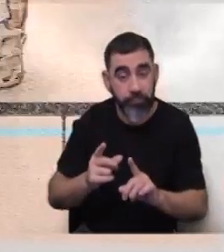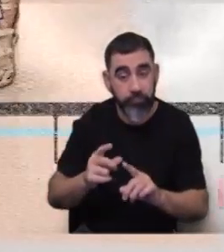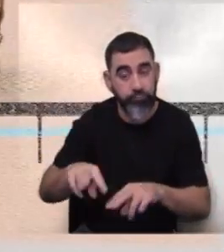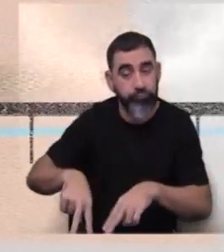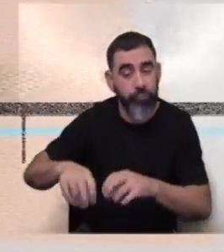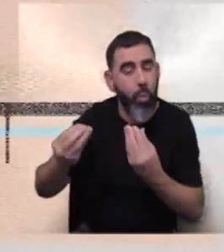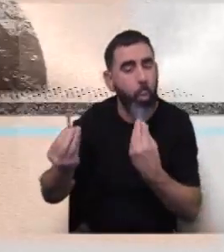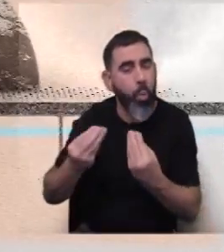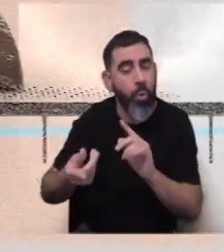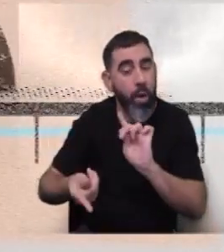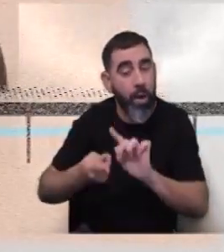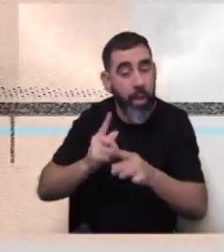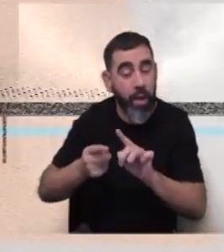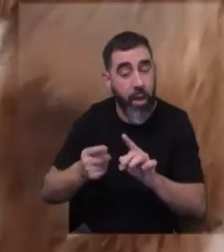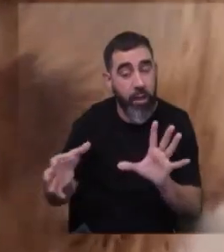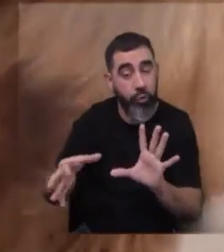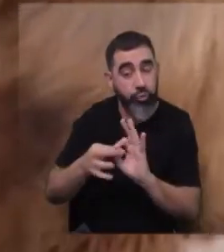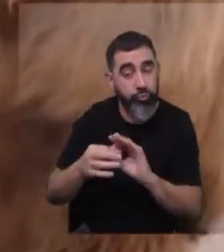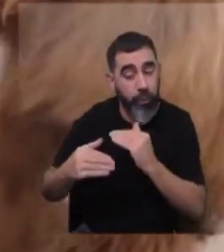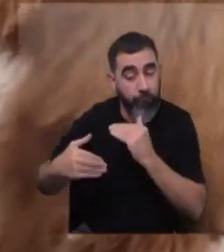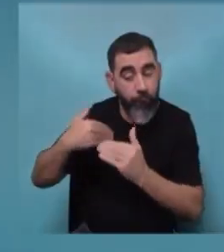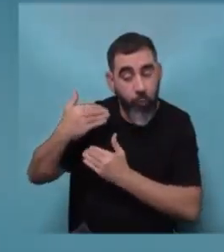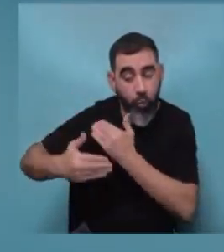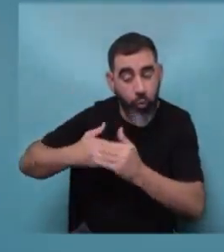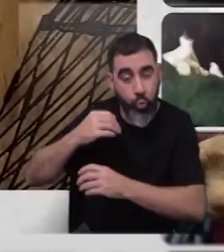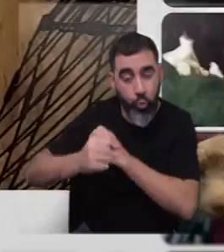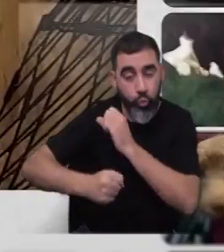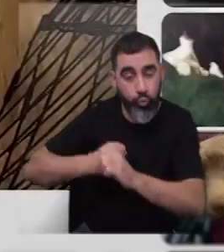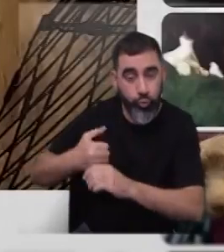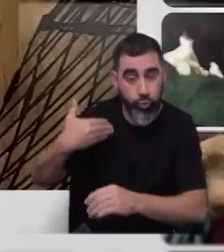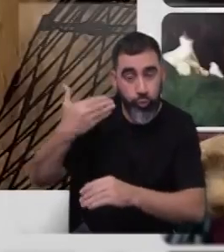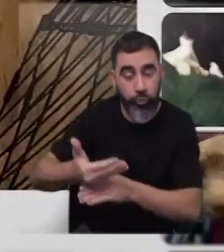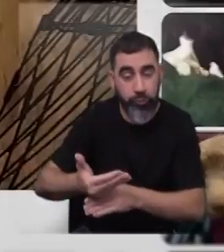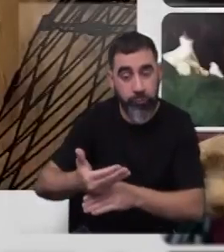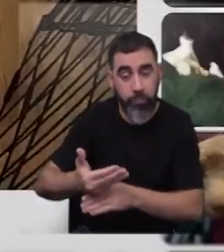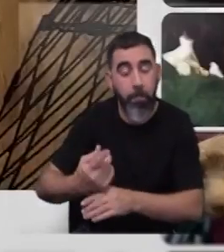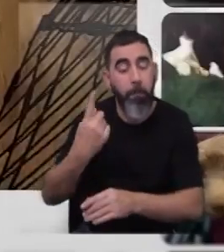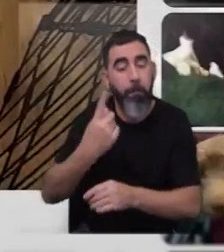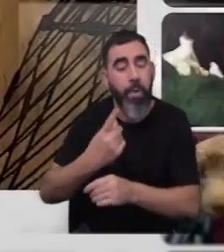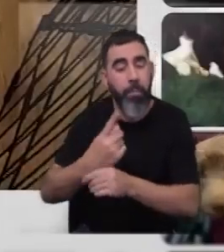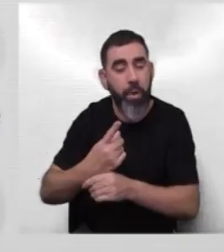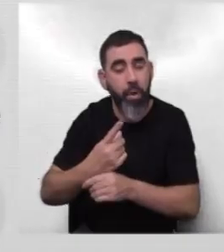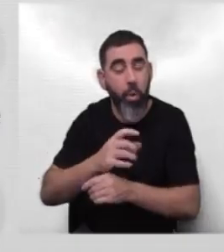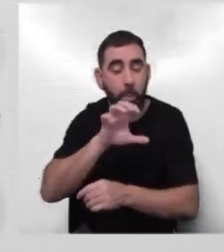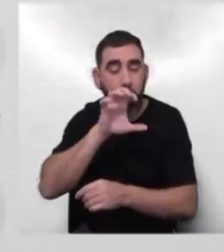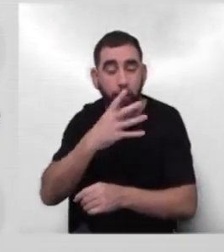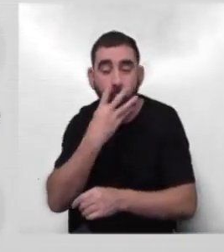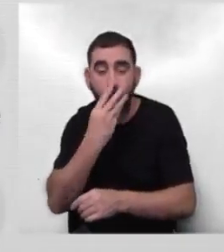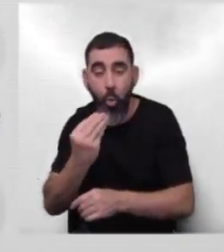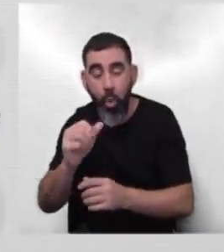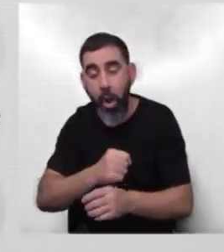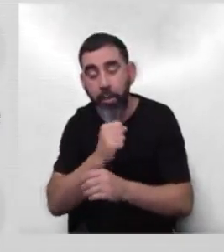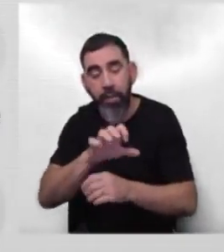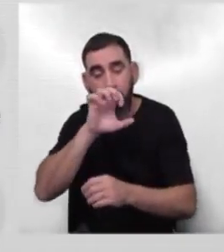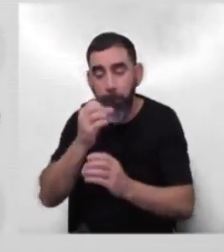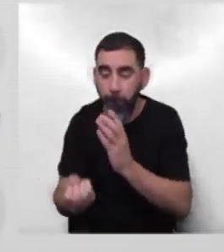cómo esta relación, estos vínculos han evolucionado a lo largo del tiempo, desde los primeros lobos domesticados hasta los perros